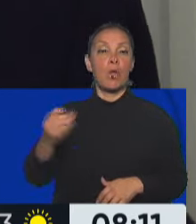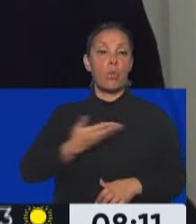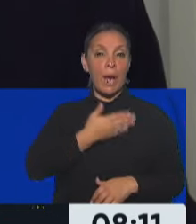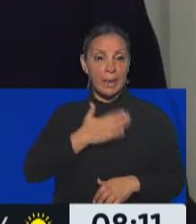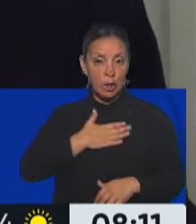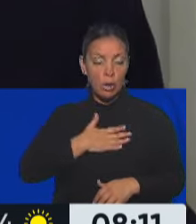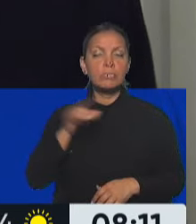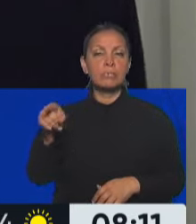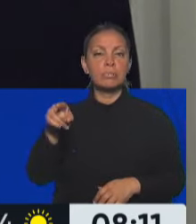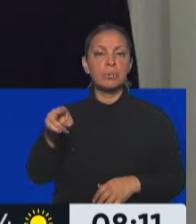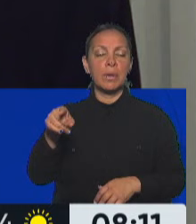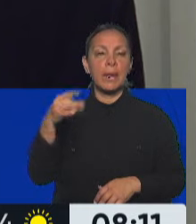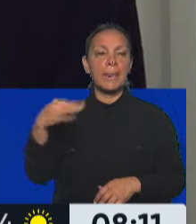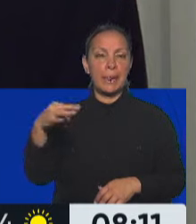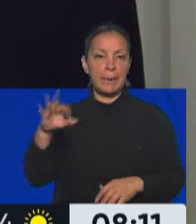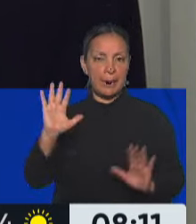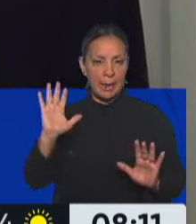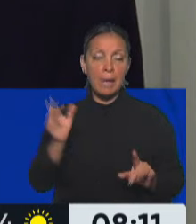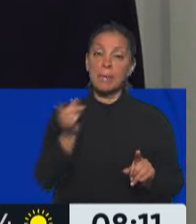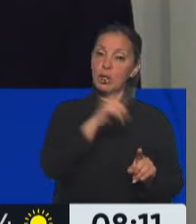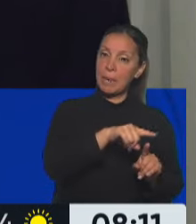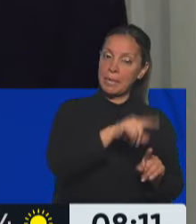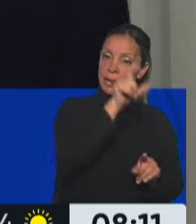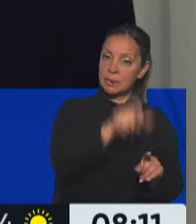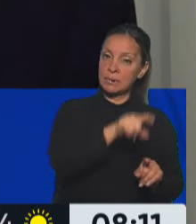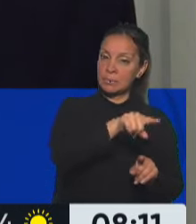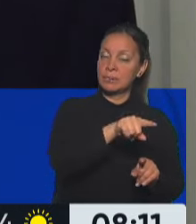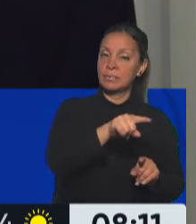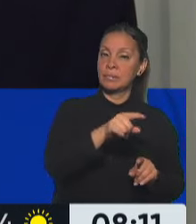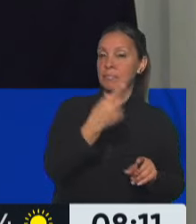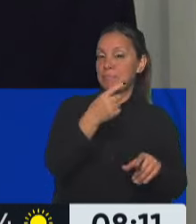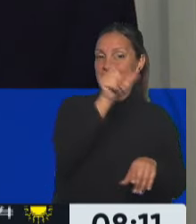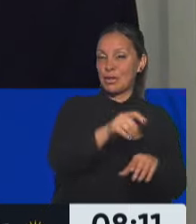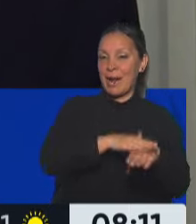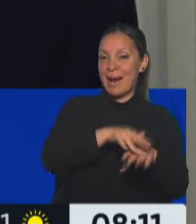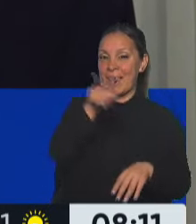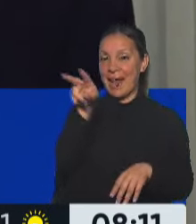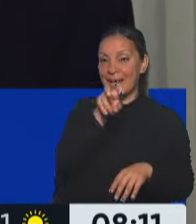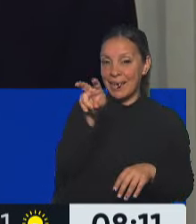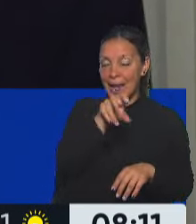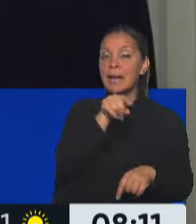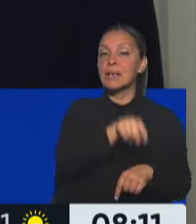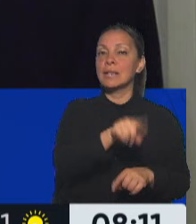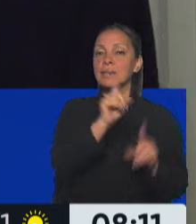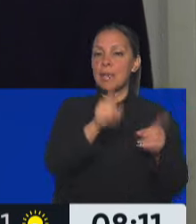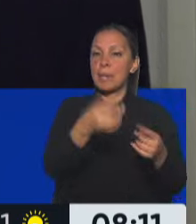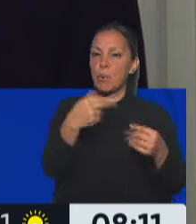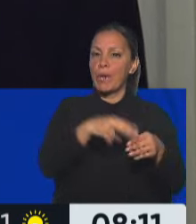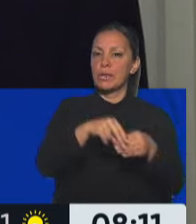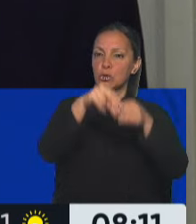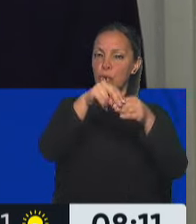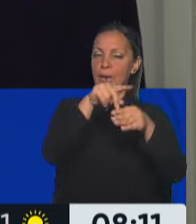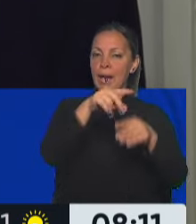le daba facultad Al inquilino de registrar los contratos en un registro especial que se había creado en la fip eso en